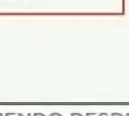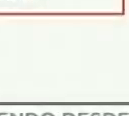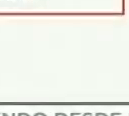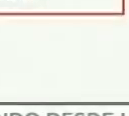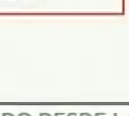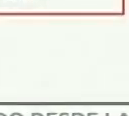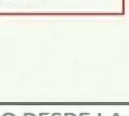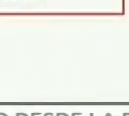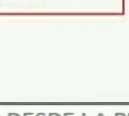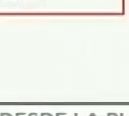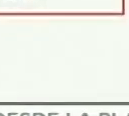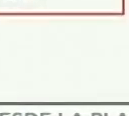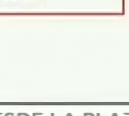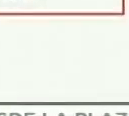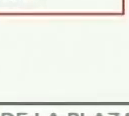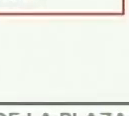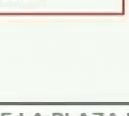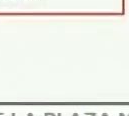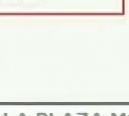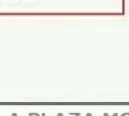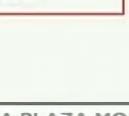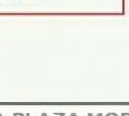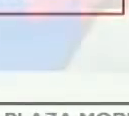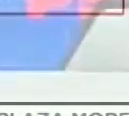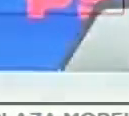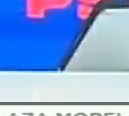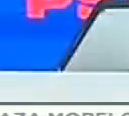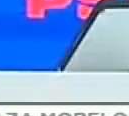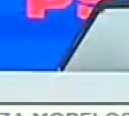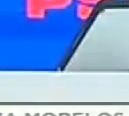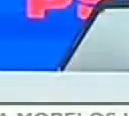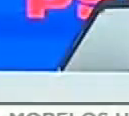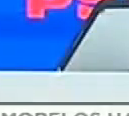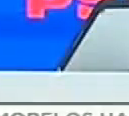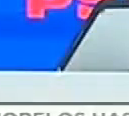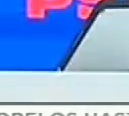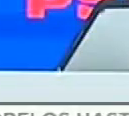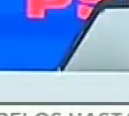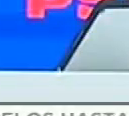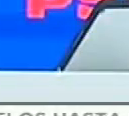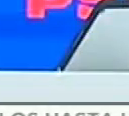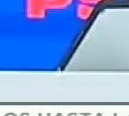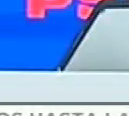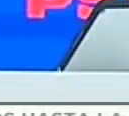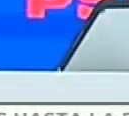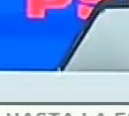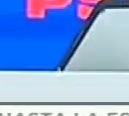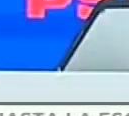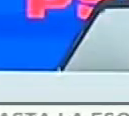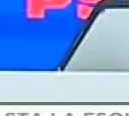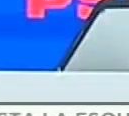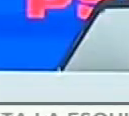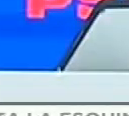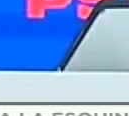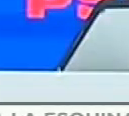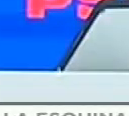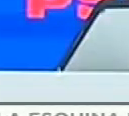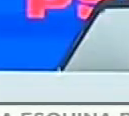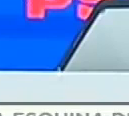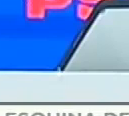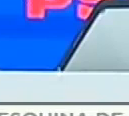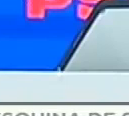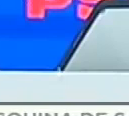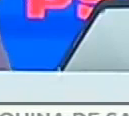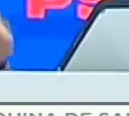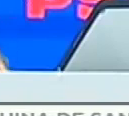nos habla a quienes tenemos responsabilidades y tareas a nivel nacional. Nos habla